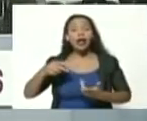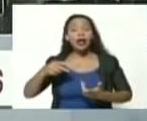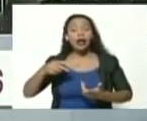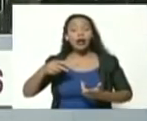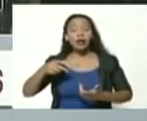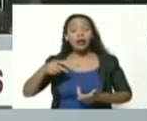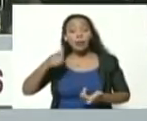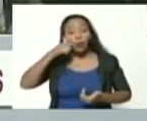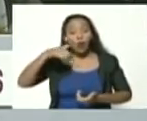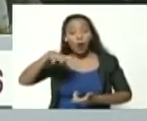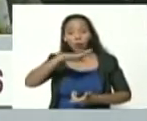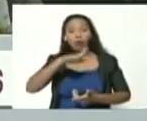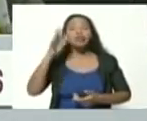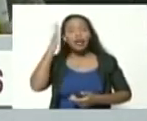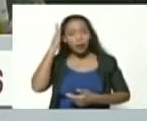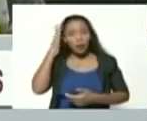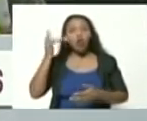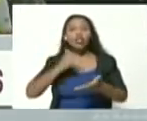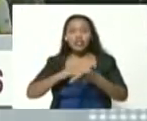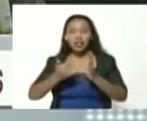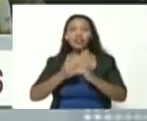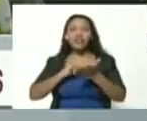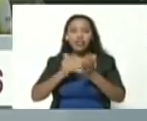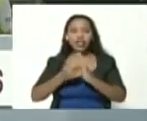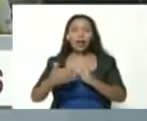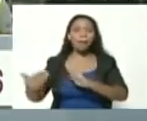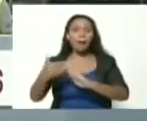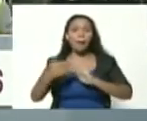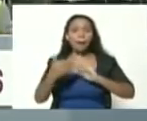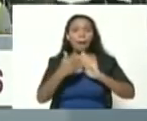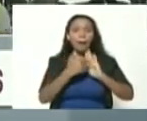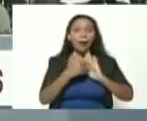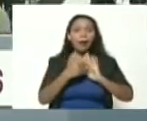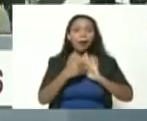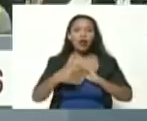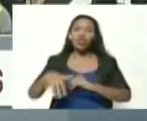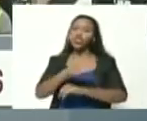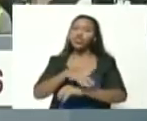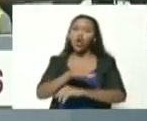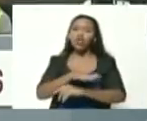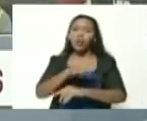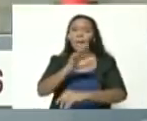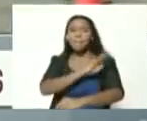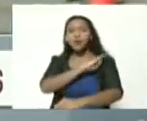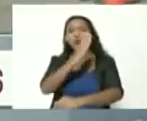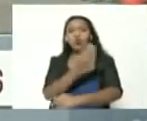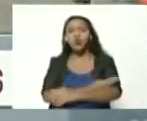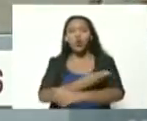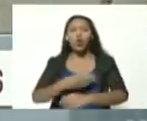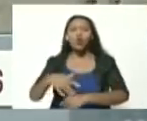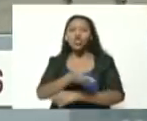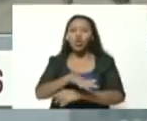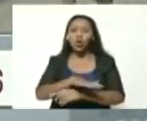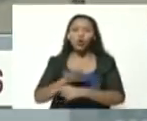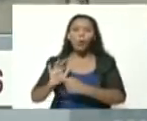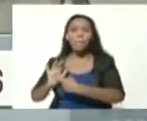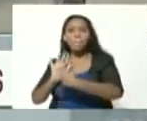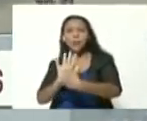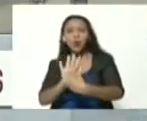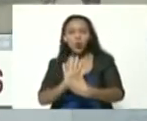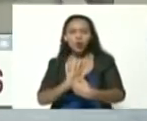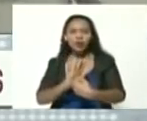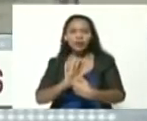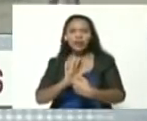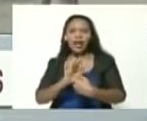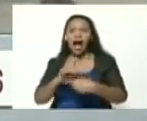lo que significan las medidas coercitivas unilaterales, donde un poderoso, donde un hegemón se va